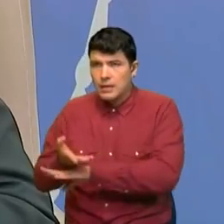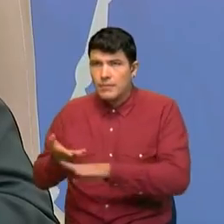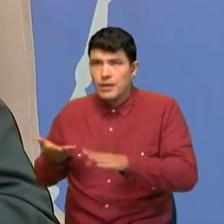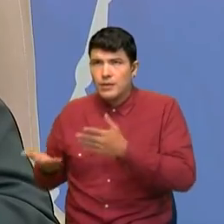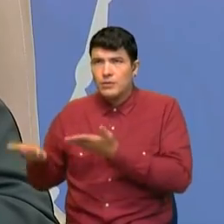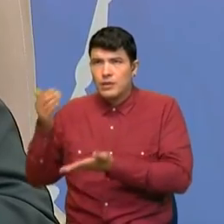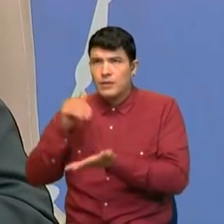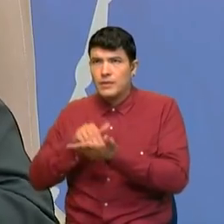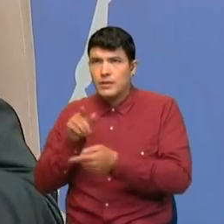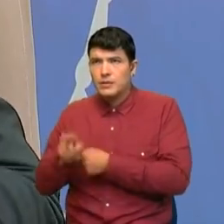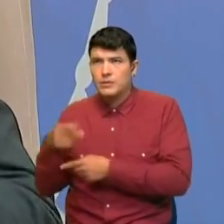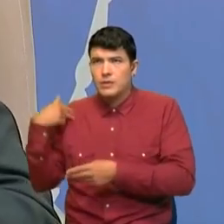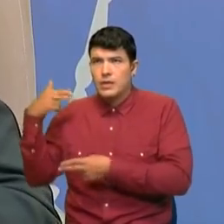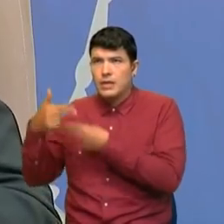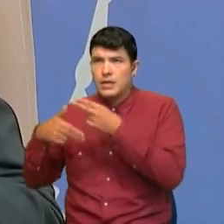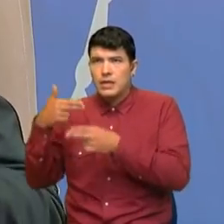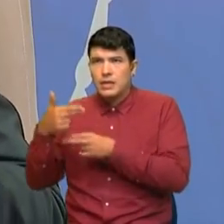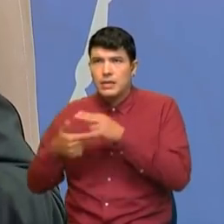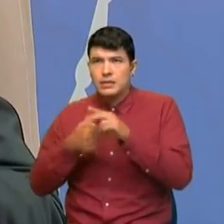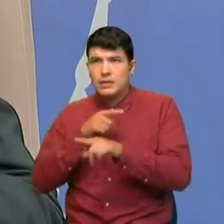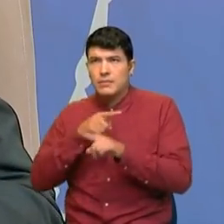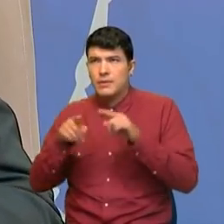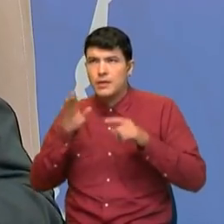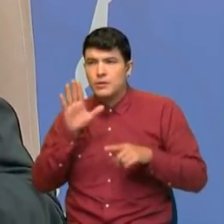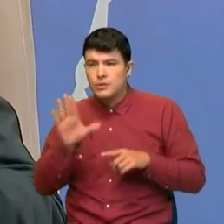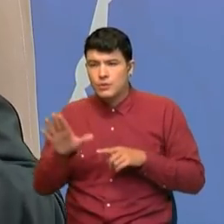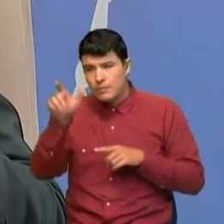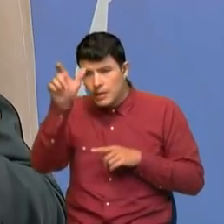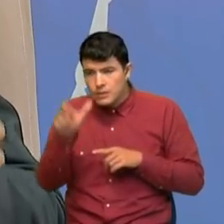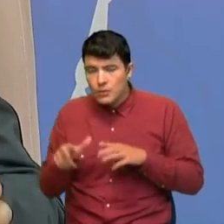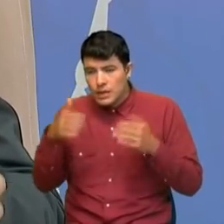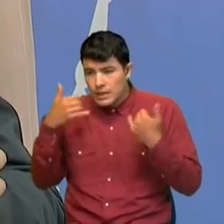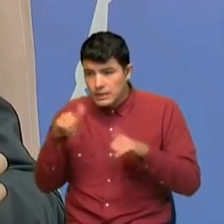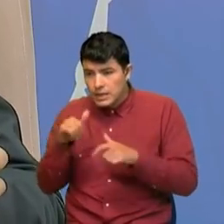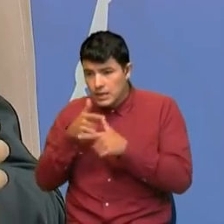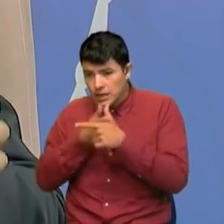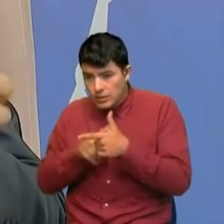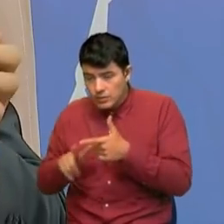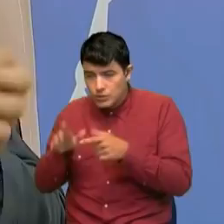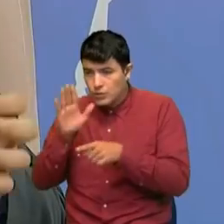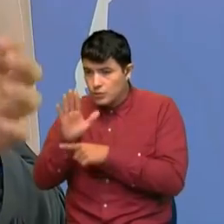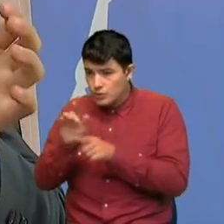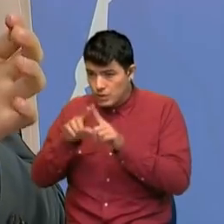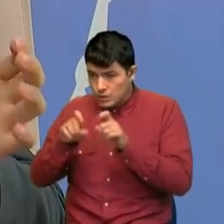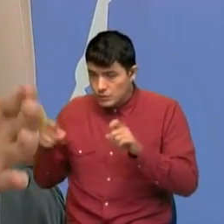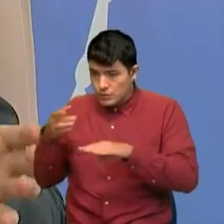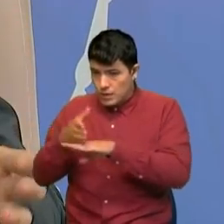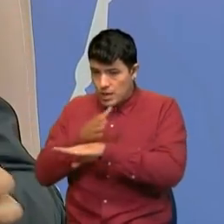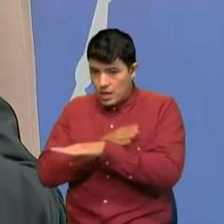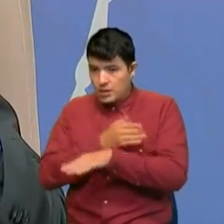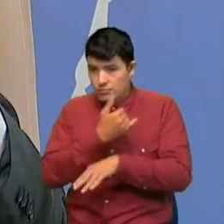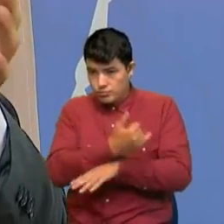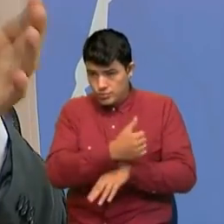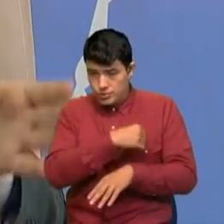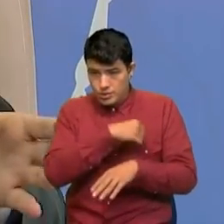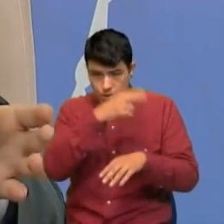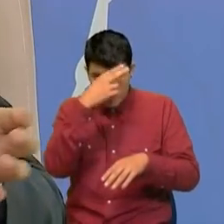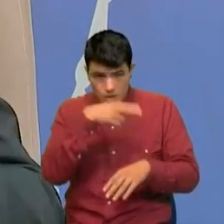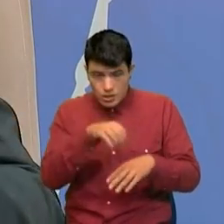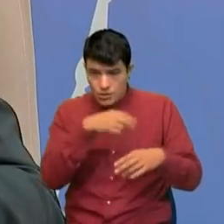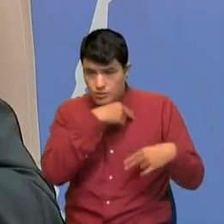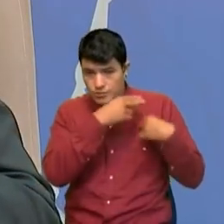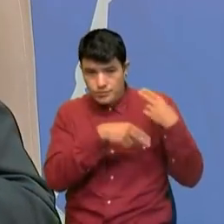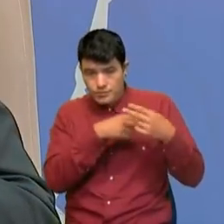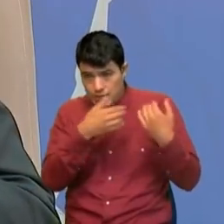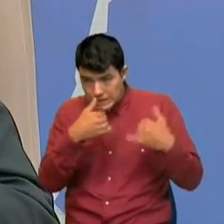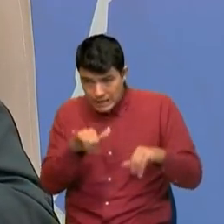por la herencia como tal, pero si él ya la repartió como tal los bienes que estaban en cabeza de esta persona, de esta señora,